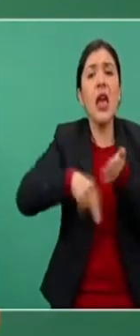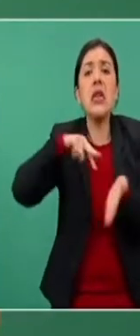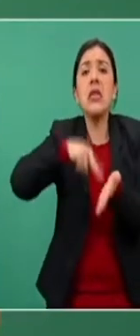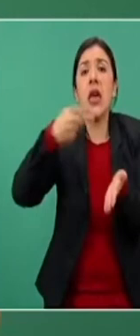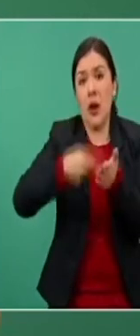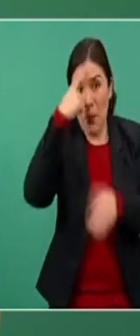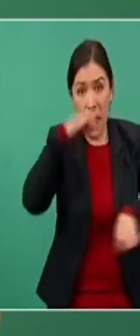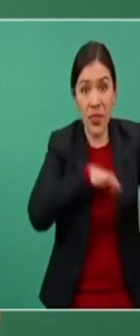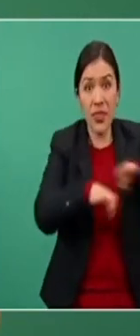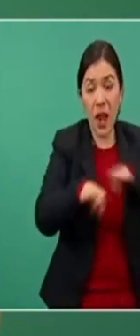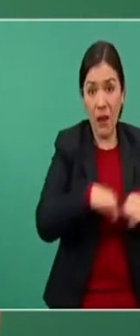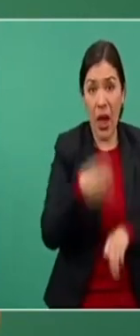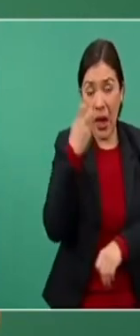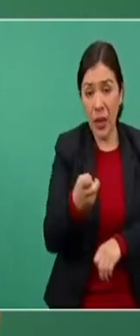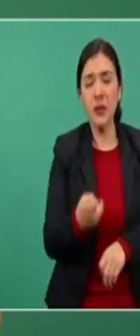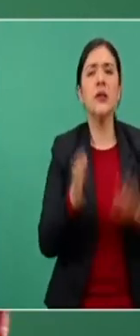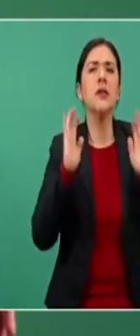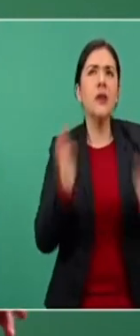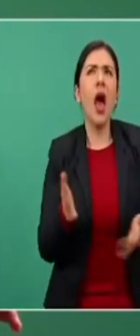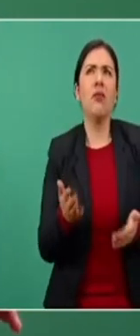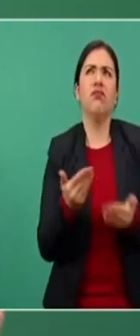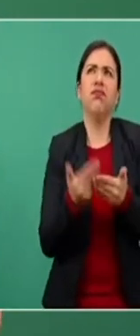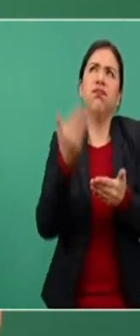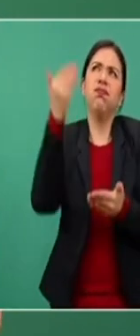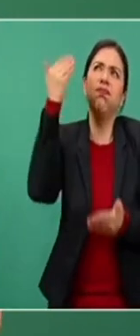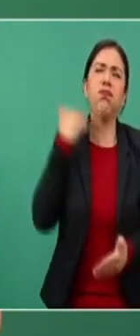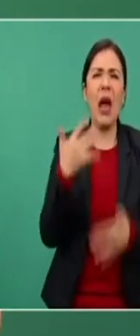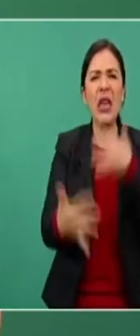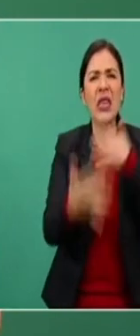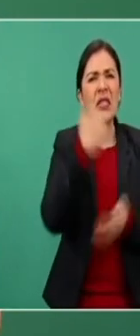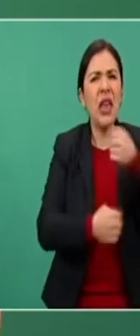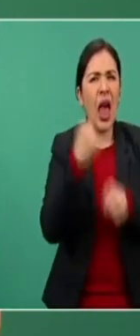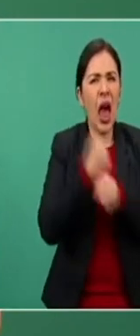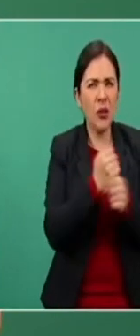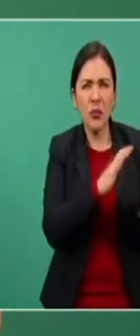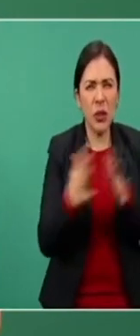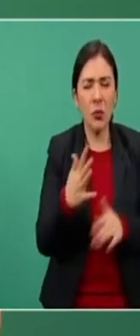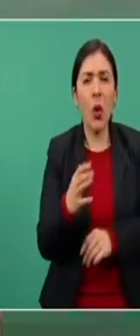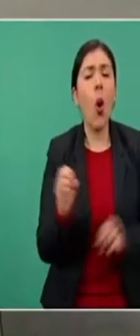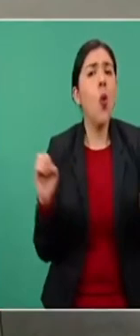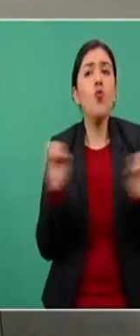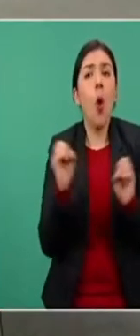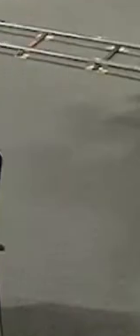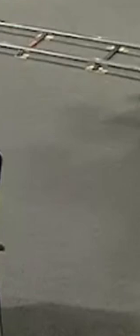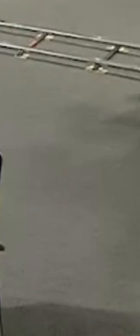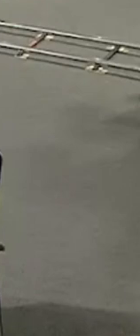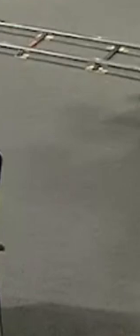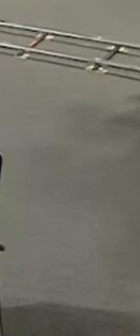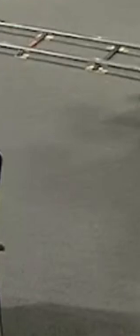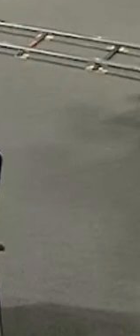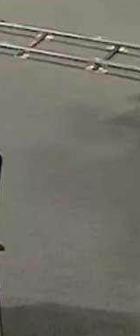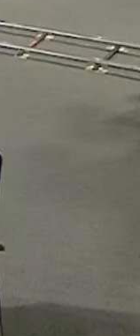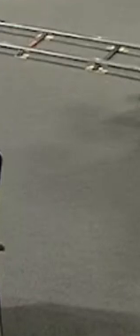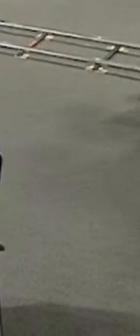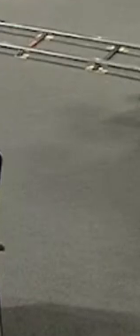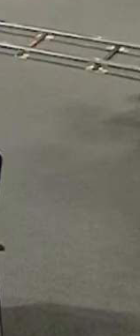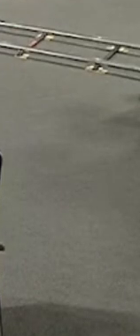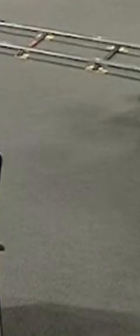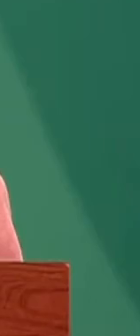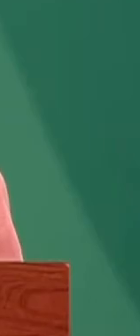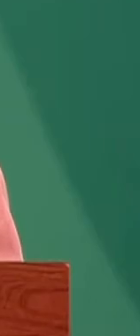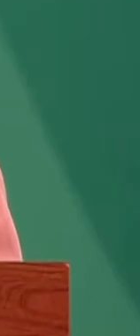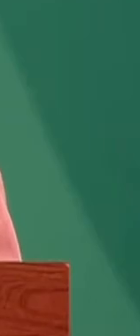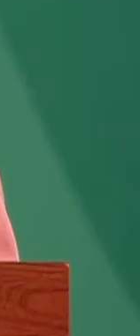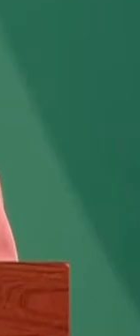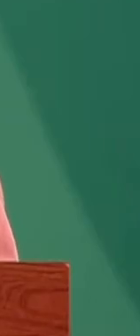mantenimiento. A lo largo de más de 15 años no se preparó el cambio